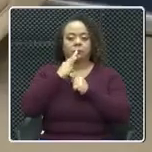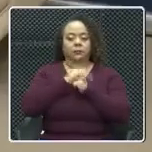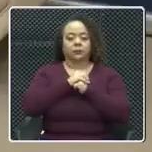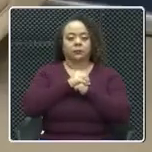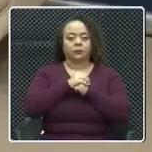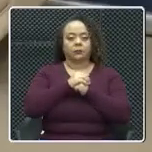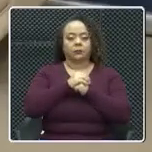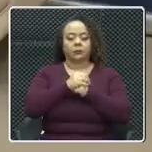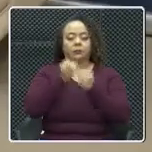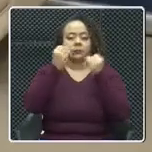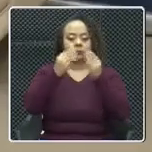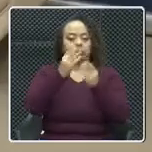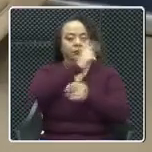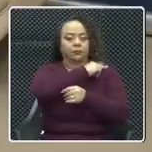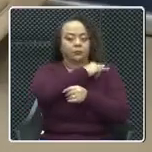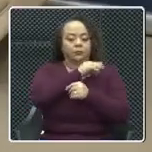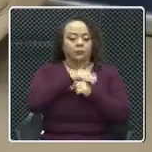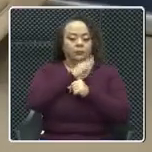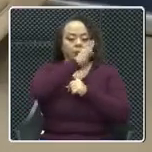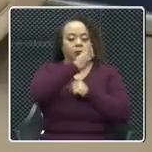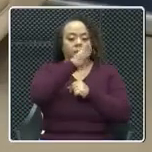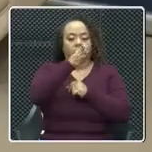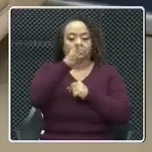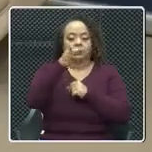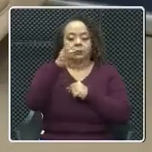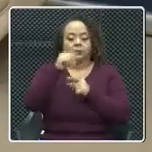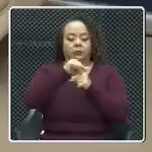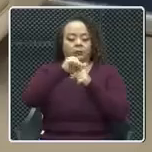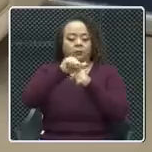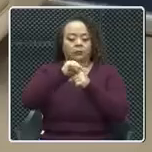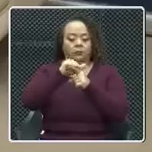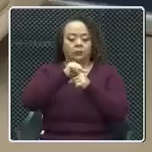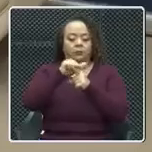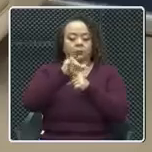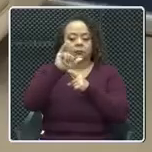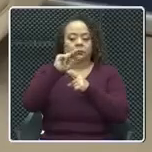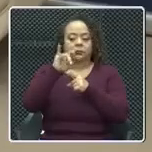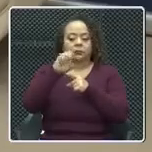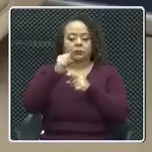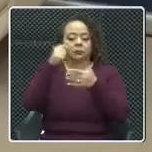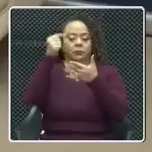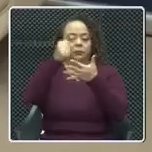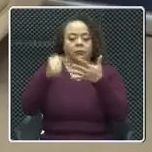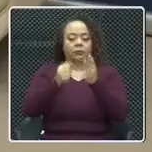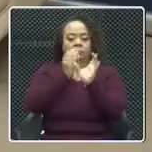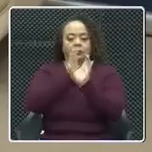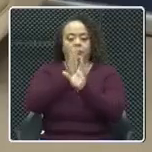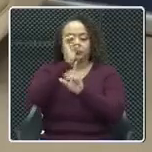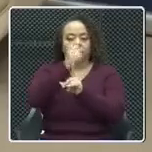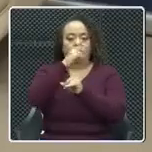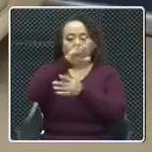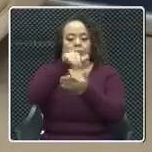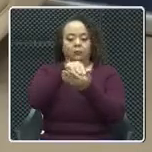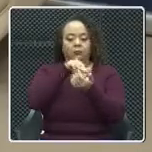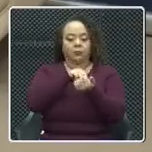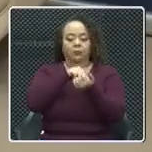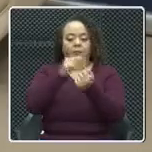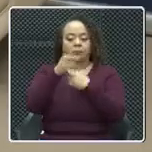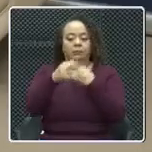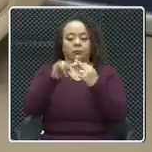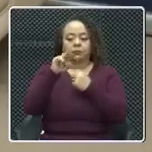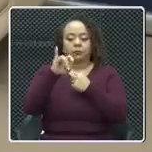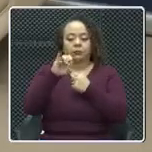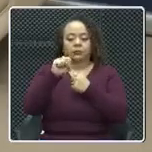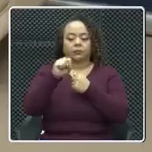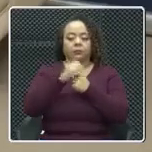donde muchos patronos se apersonaron a las capacitaciones que se dieron de factores psicosociales en los centros médicos regionales del INSS, ¿verdad?